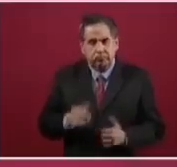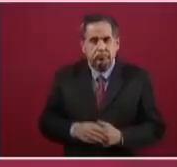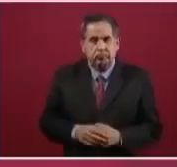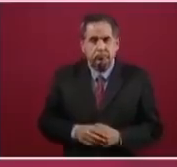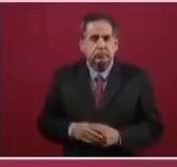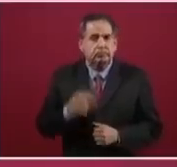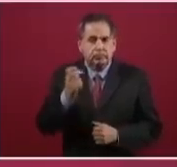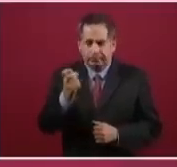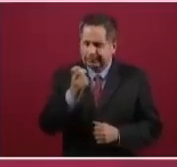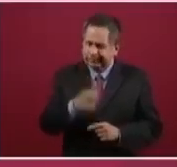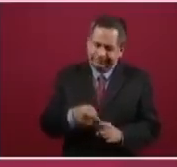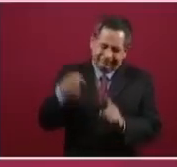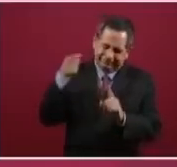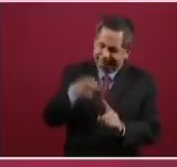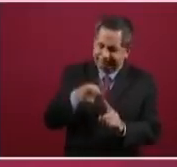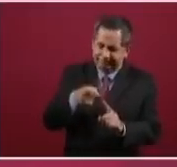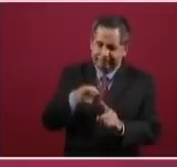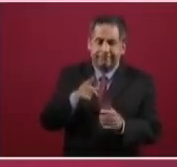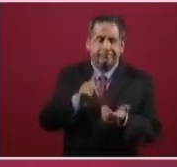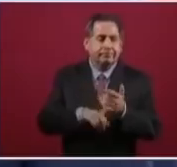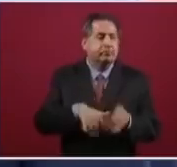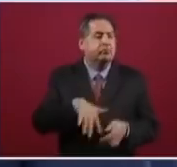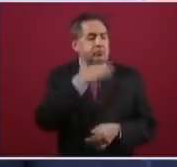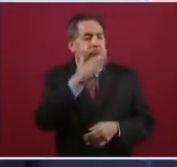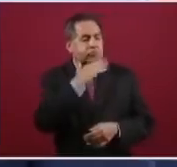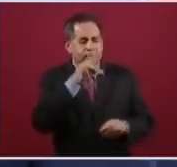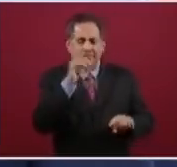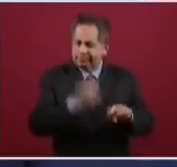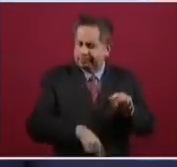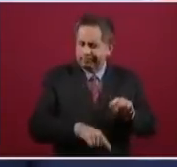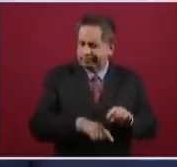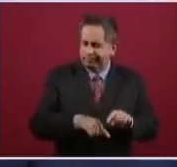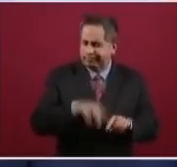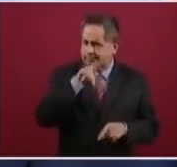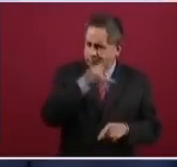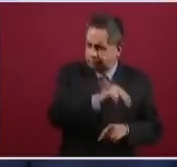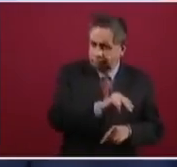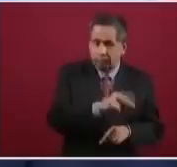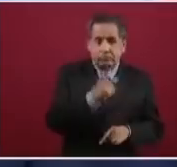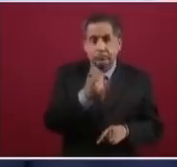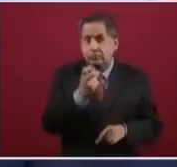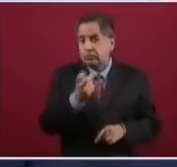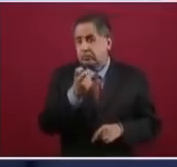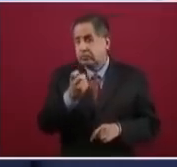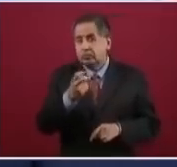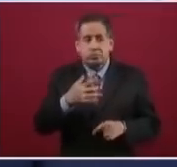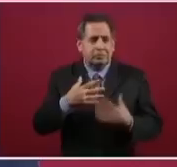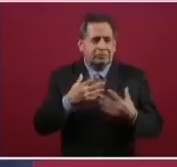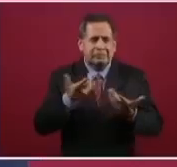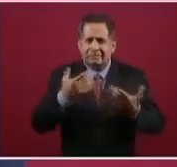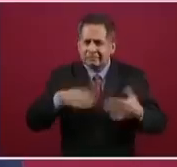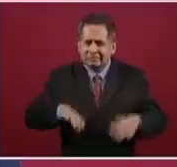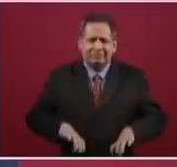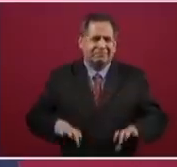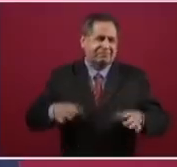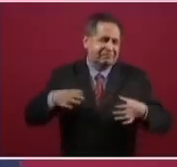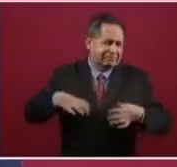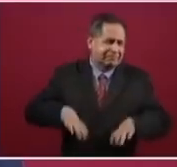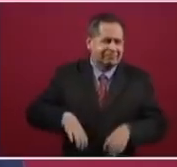por eso la clave está en acabar con la corrupción porque era muchísimo el saqueo